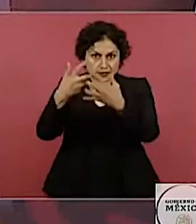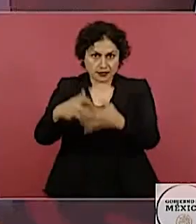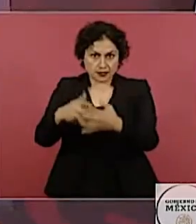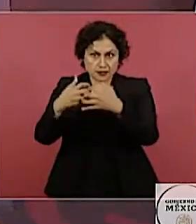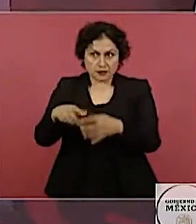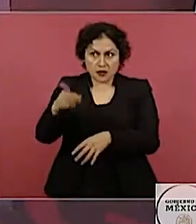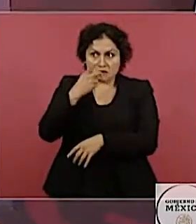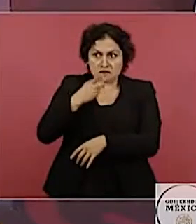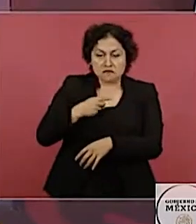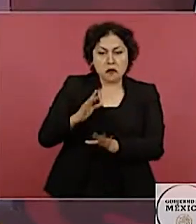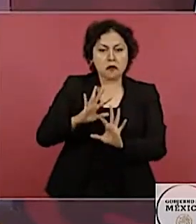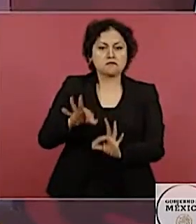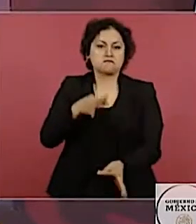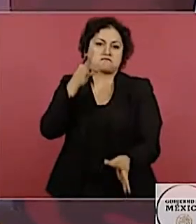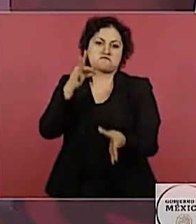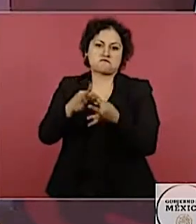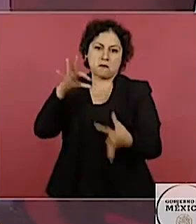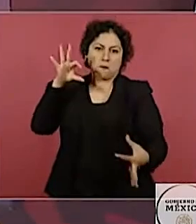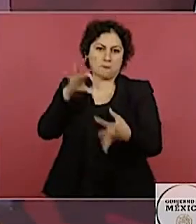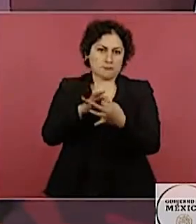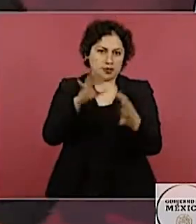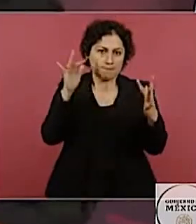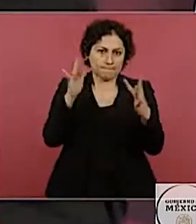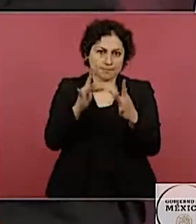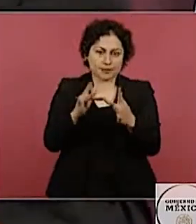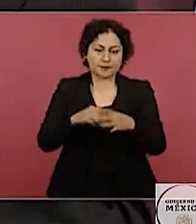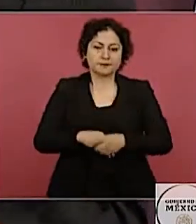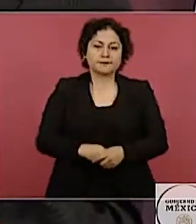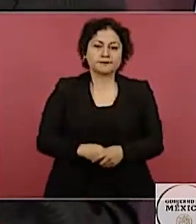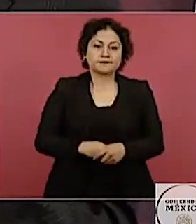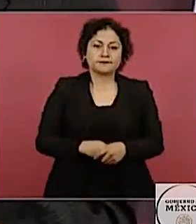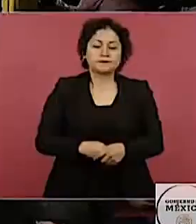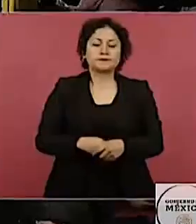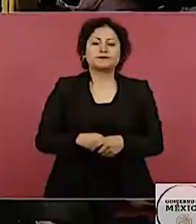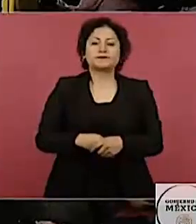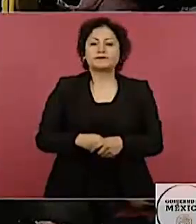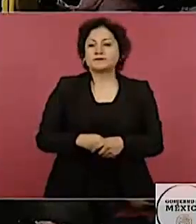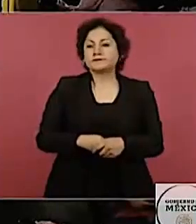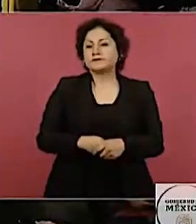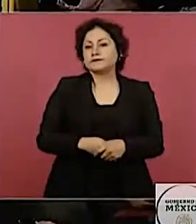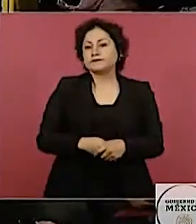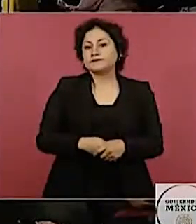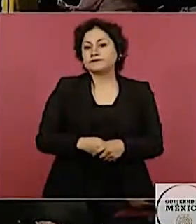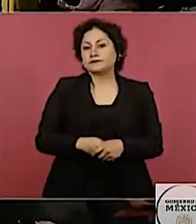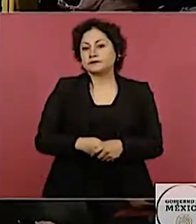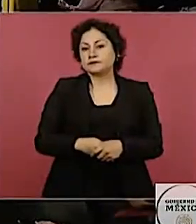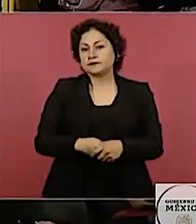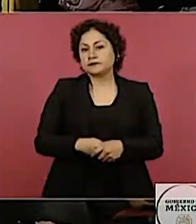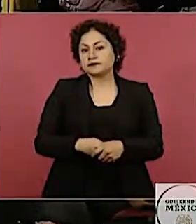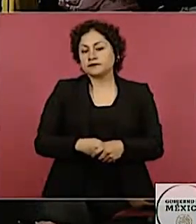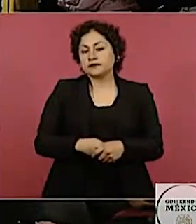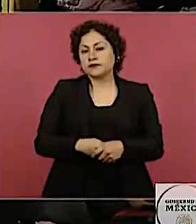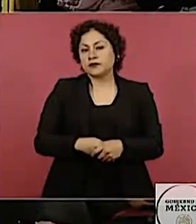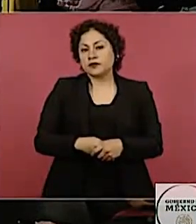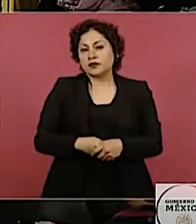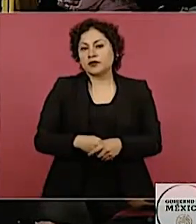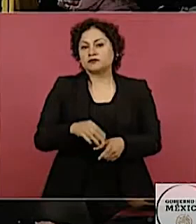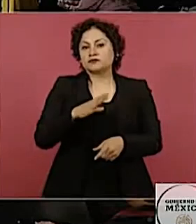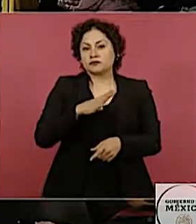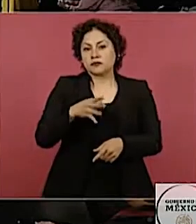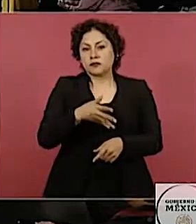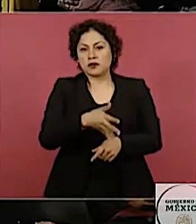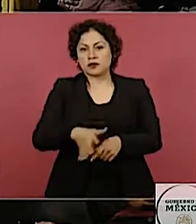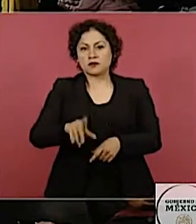teniendo problemas para restablecer las comunicaciones tenemos restablecidas 19 líneas de de subtransmisión 21